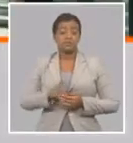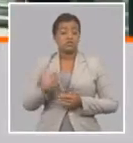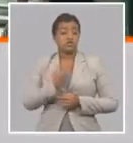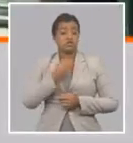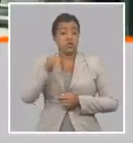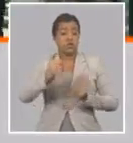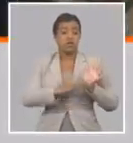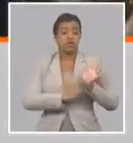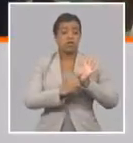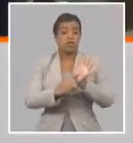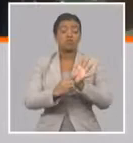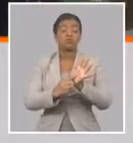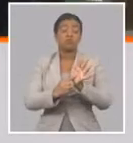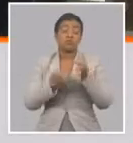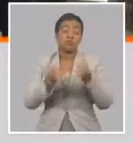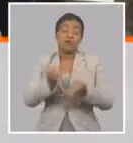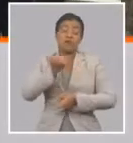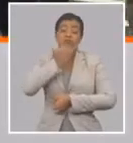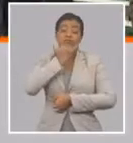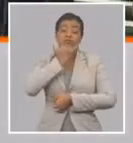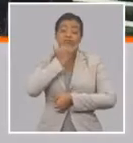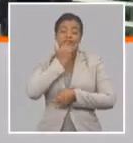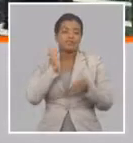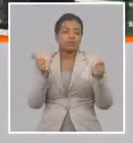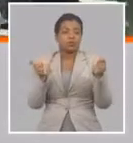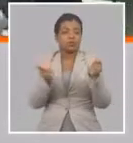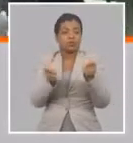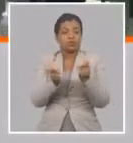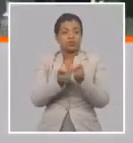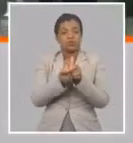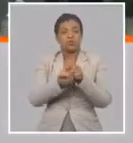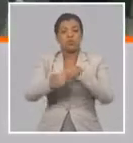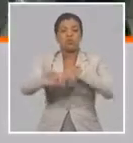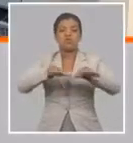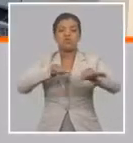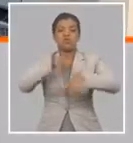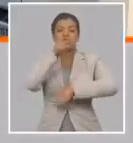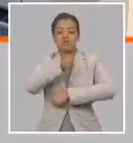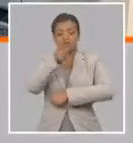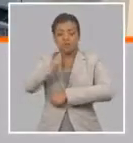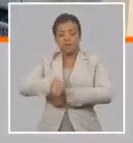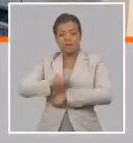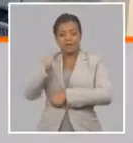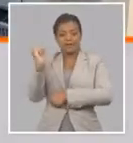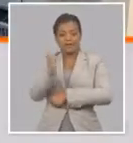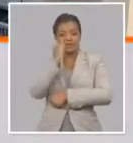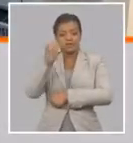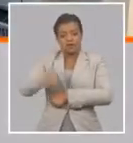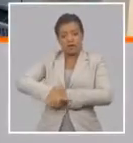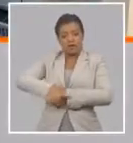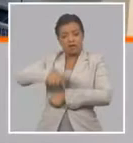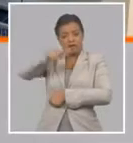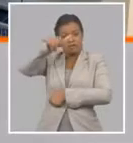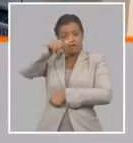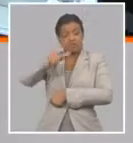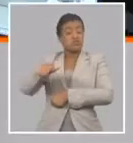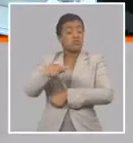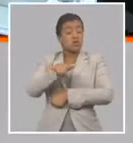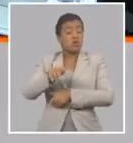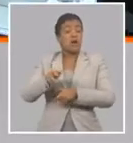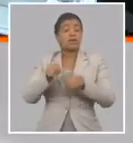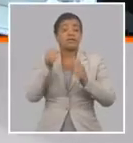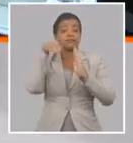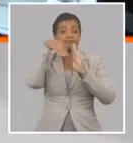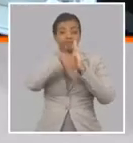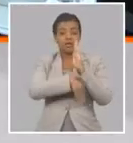serias de crecimientos vinculados movimientos de pasajeros internacionales nuestros aeropuertos de crecimiento en